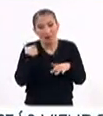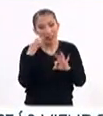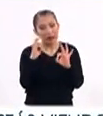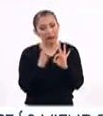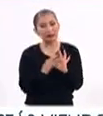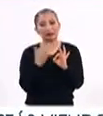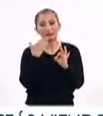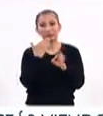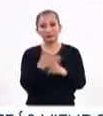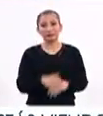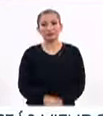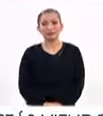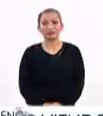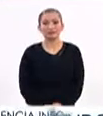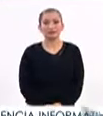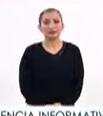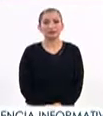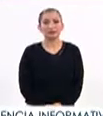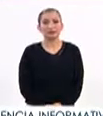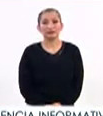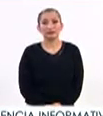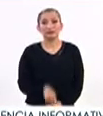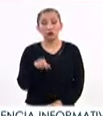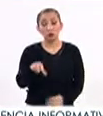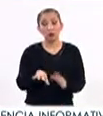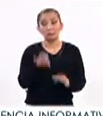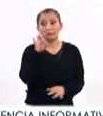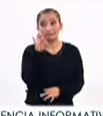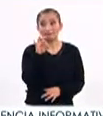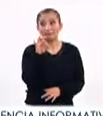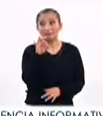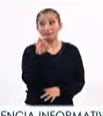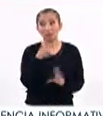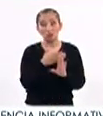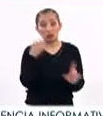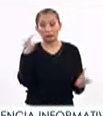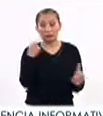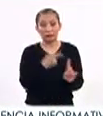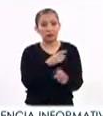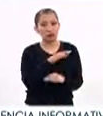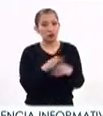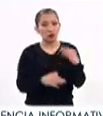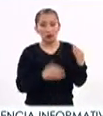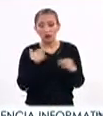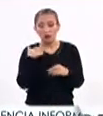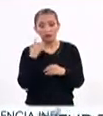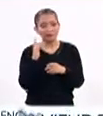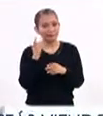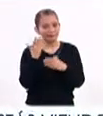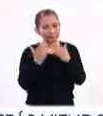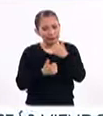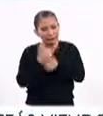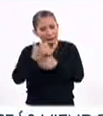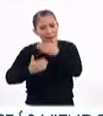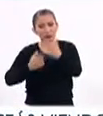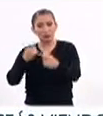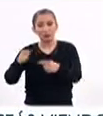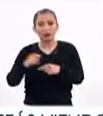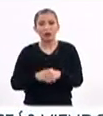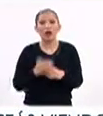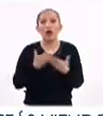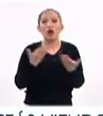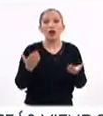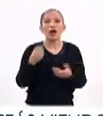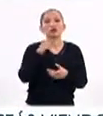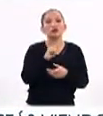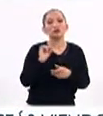para hacer un buen papel. Claro, sí, elegiste ya de forma muy directa toda la que es la carrera como músico. En ese